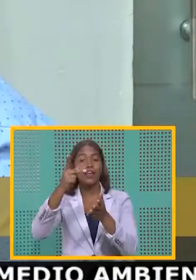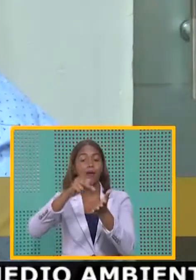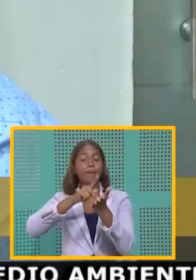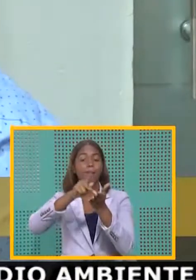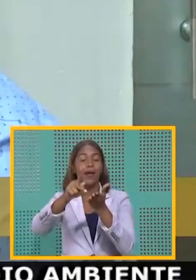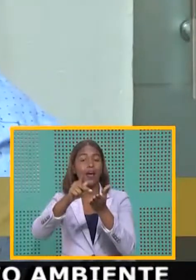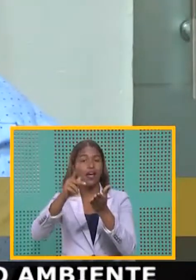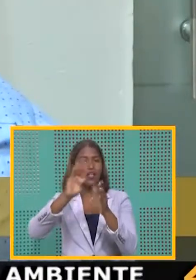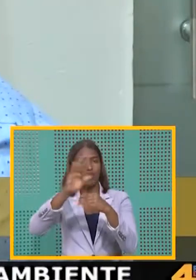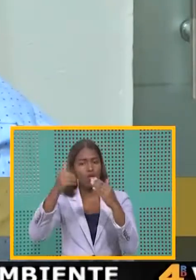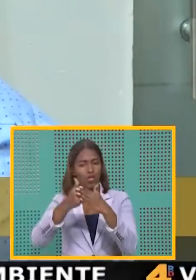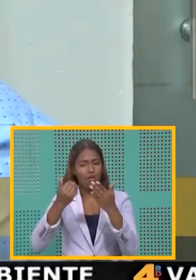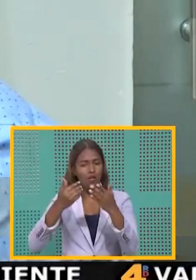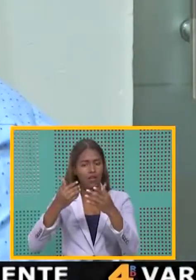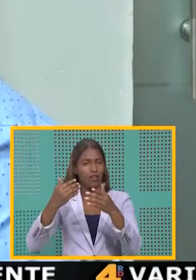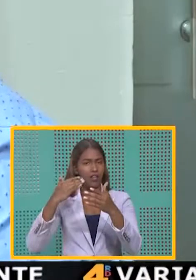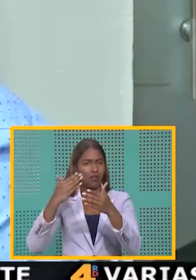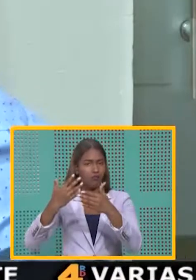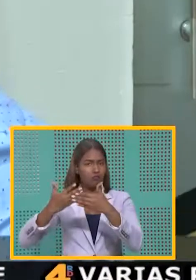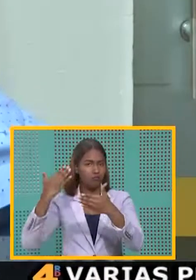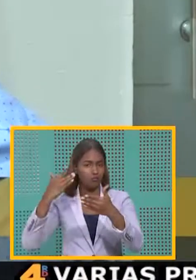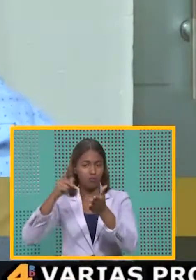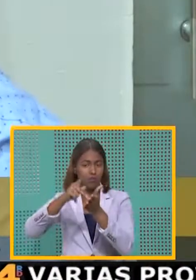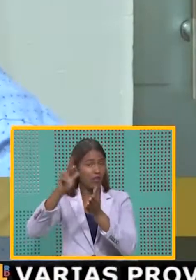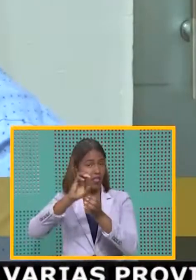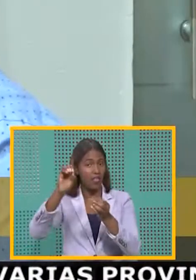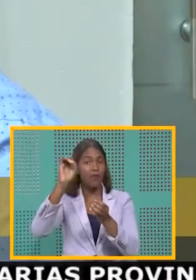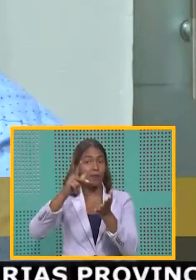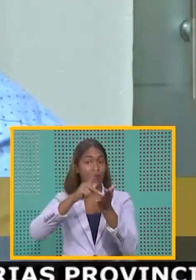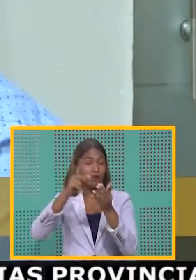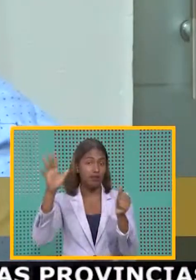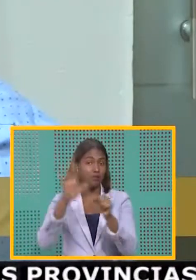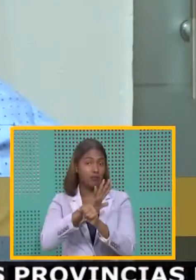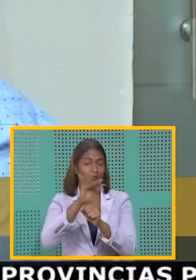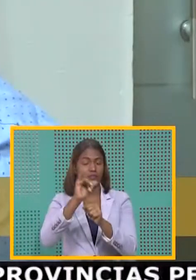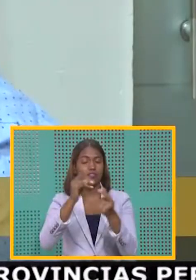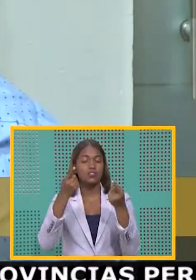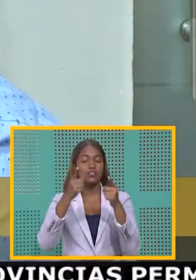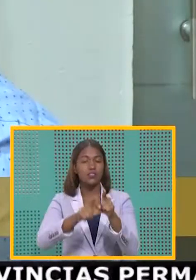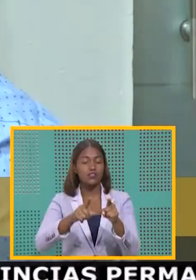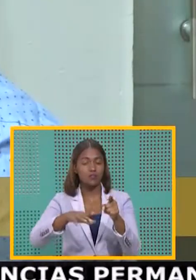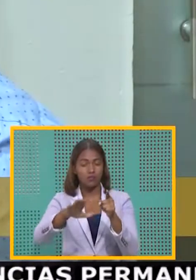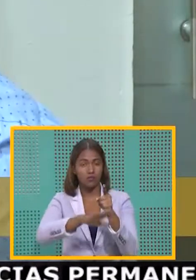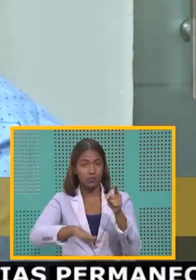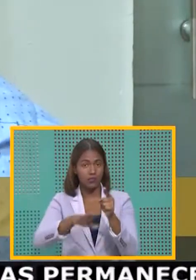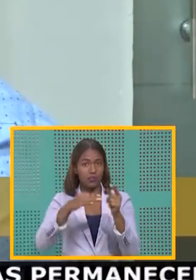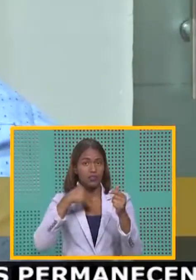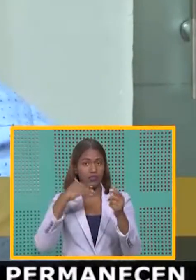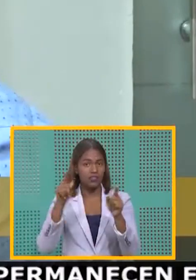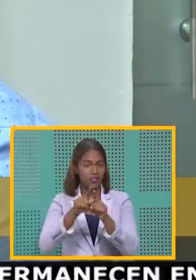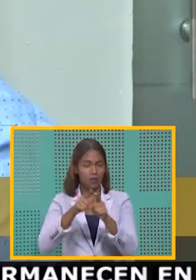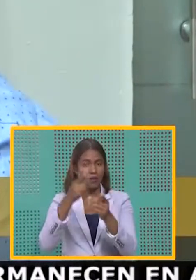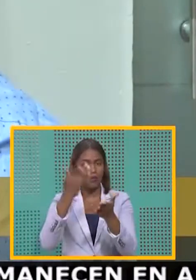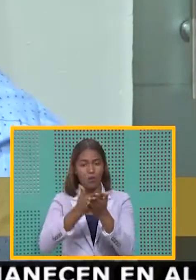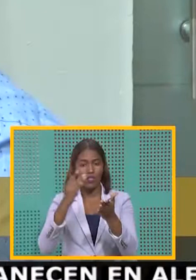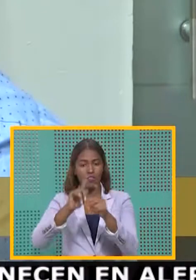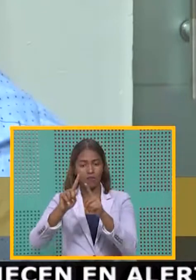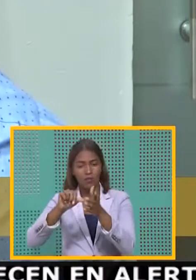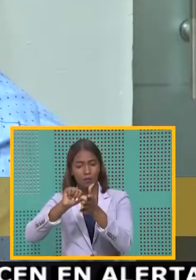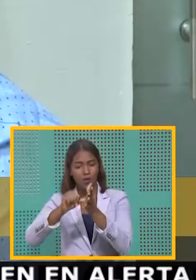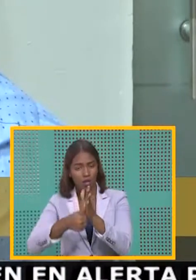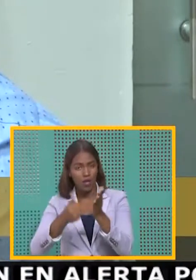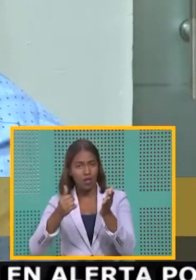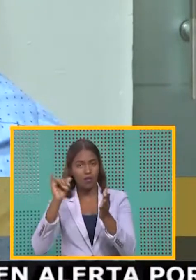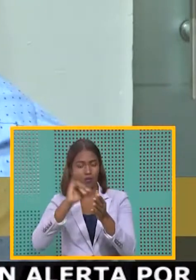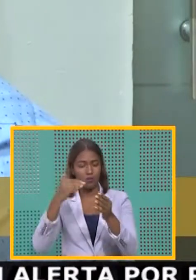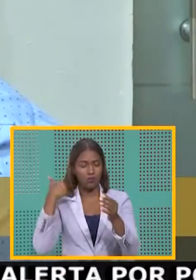sin ningún cargo adicionales, como es el caso de la mora, como es el caso de los intereses y como